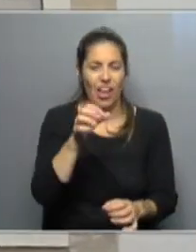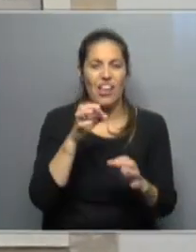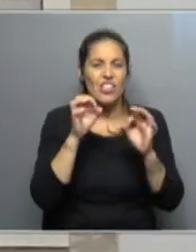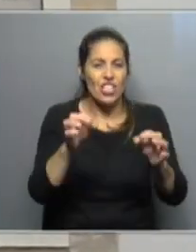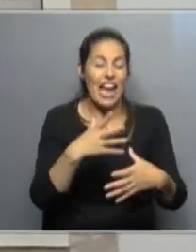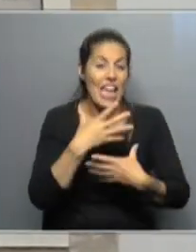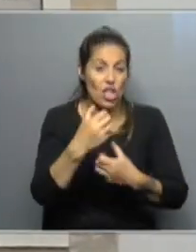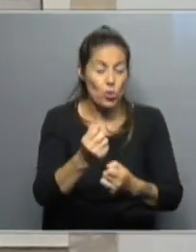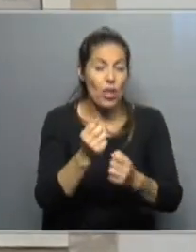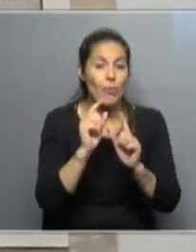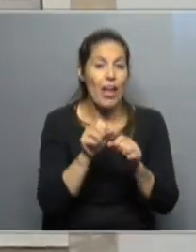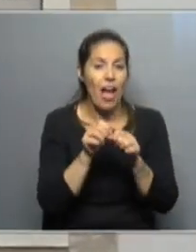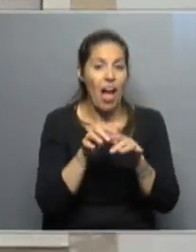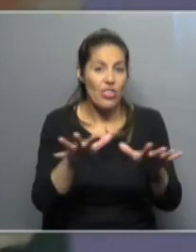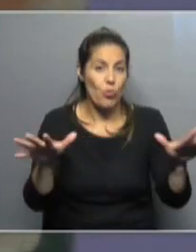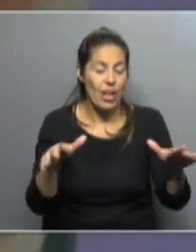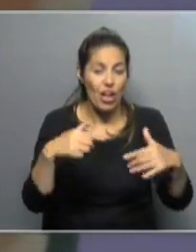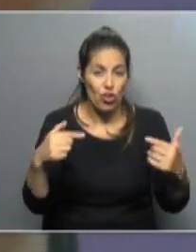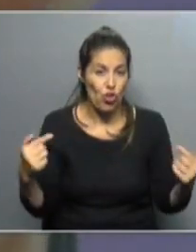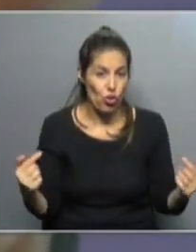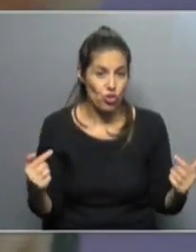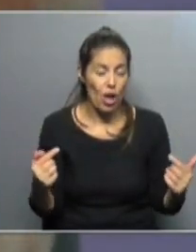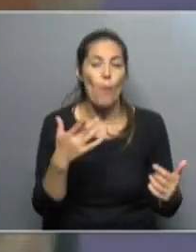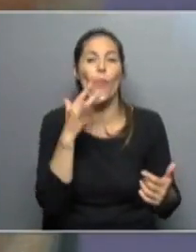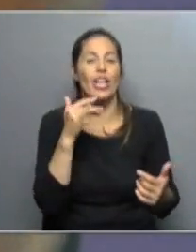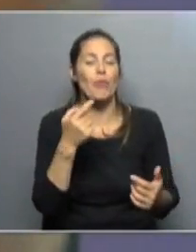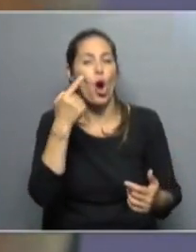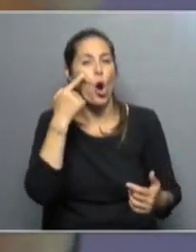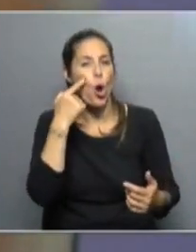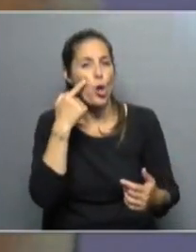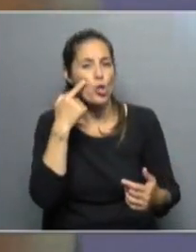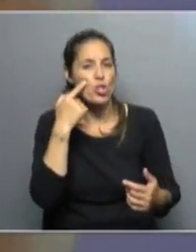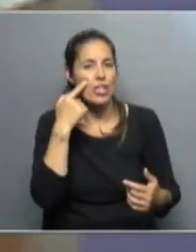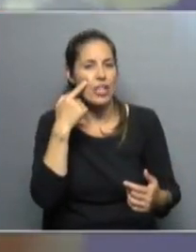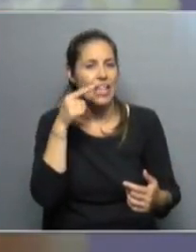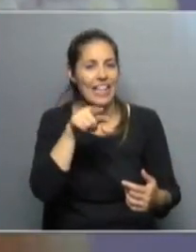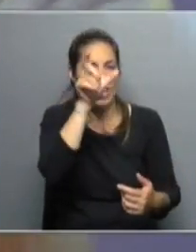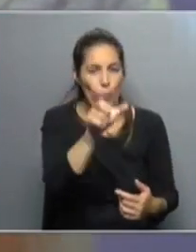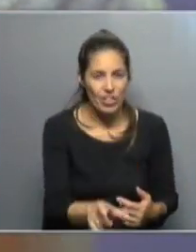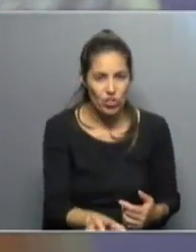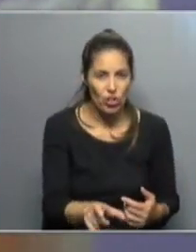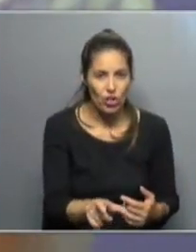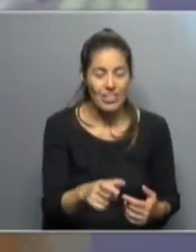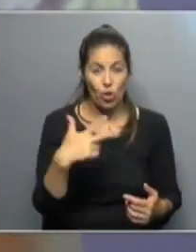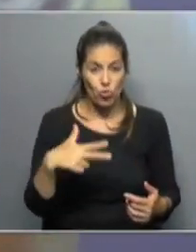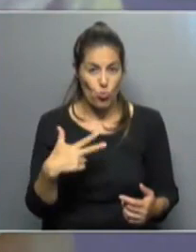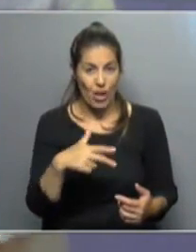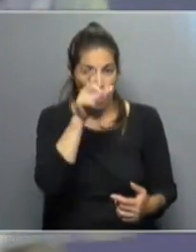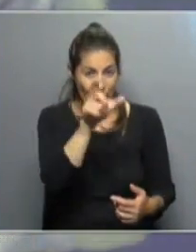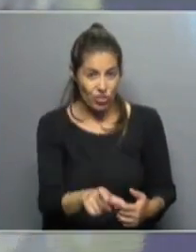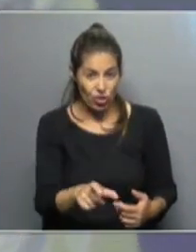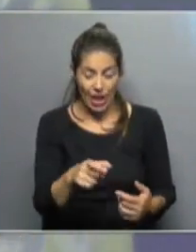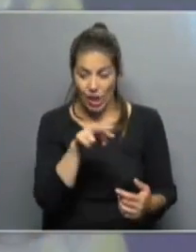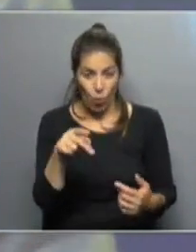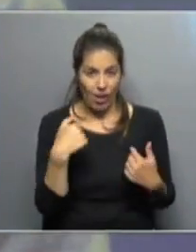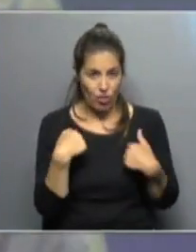y ayuda a divulgar un montón de cosas? Por ejemplo, a conocer que estas personas, estos seres humanos, personas como nosotros